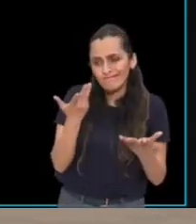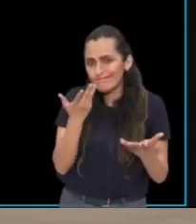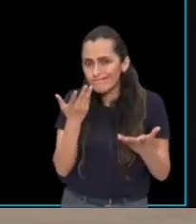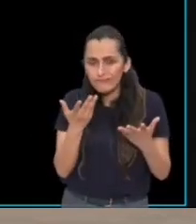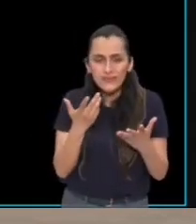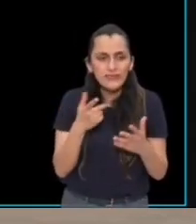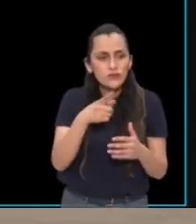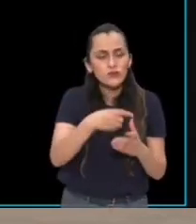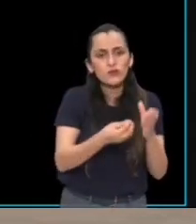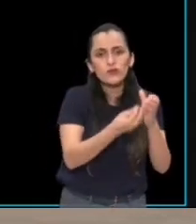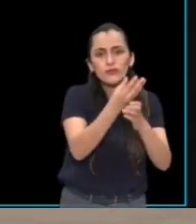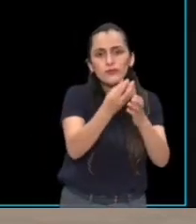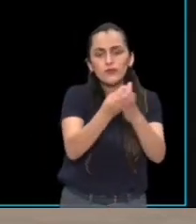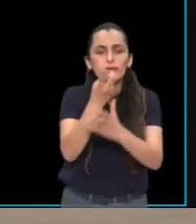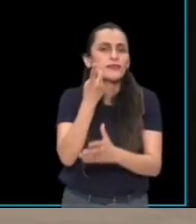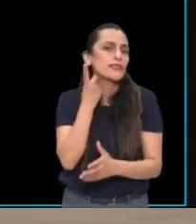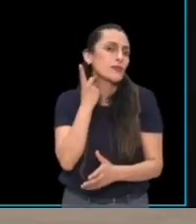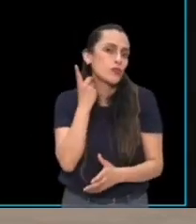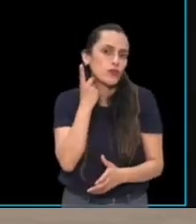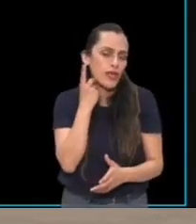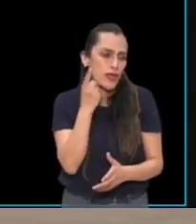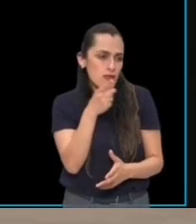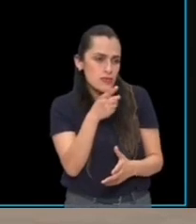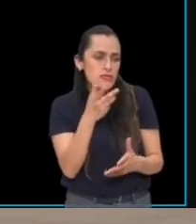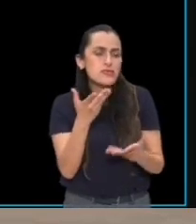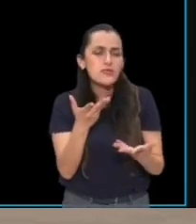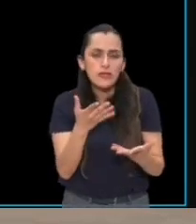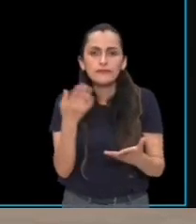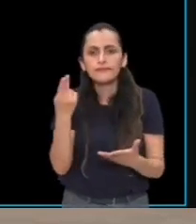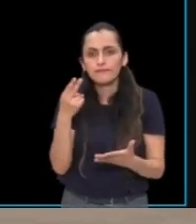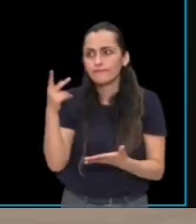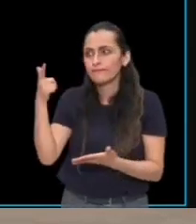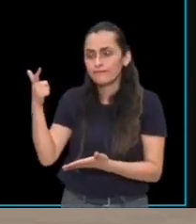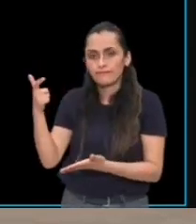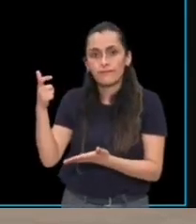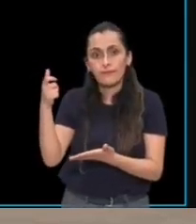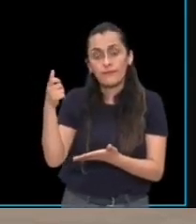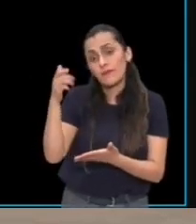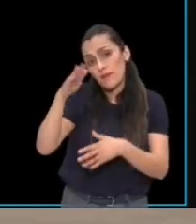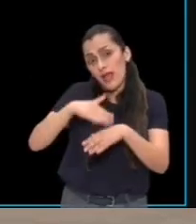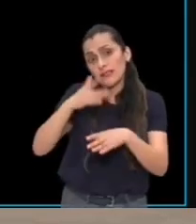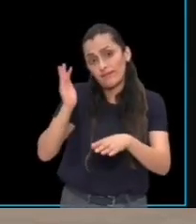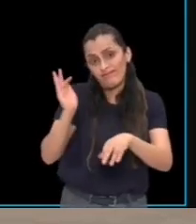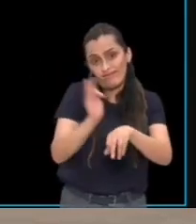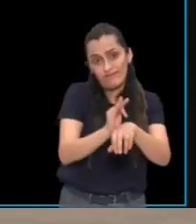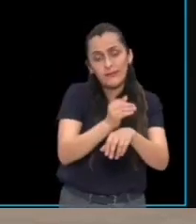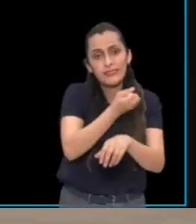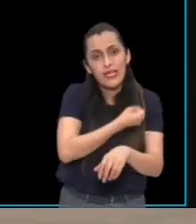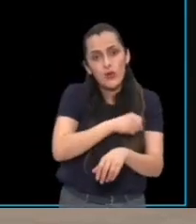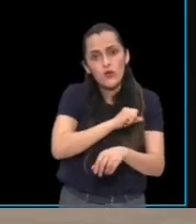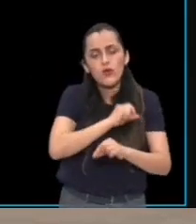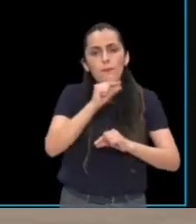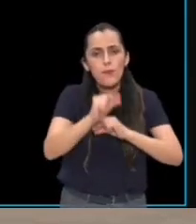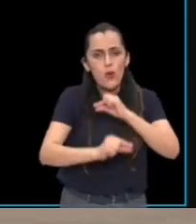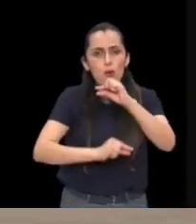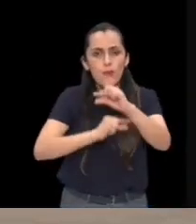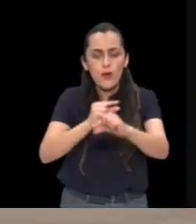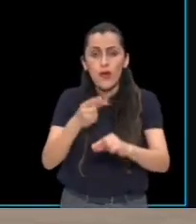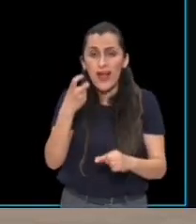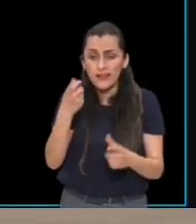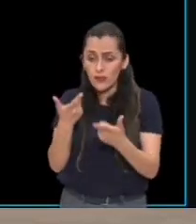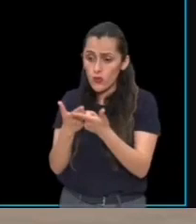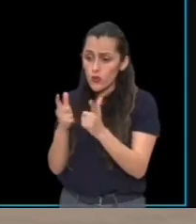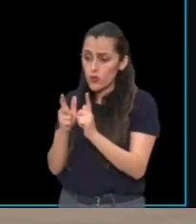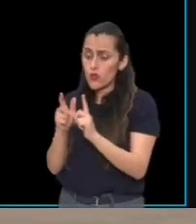los nuevos diputados para que le apostemos a la salud de forma gradual. Insisto, no es un tema de partidos, es un